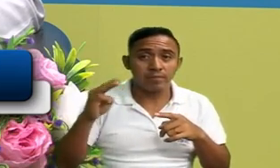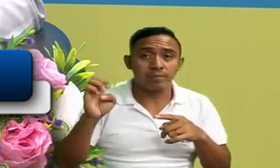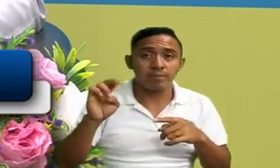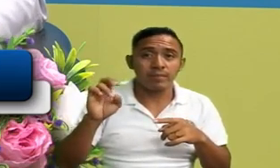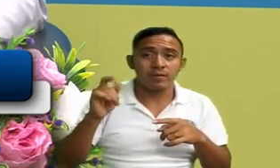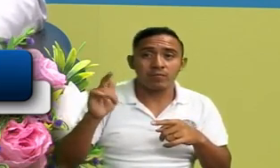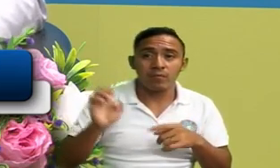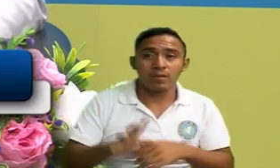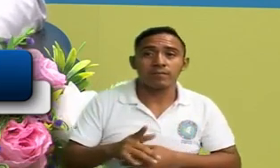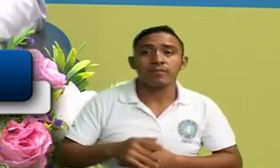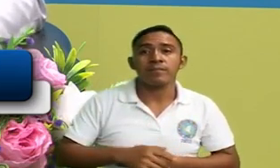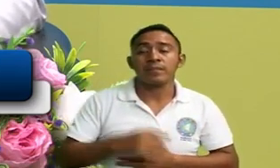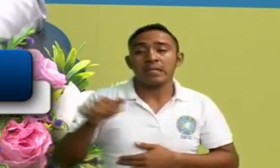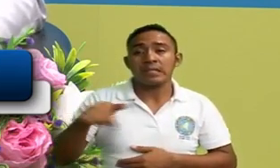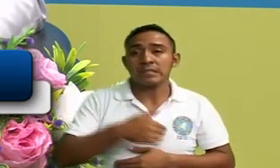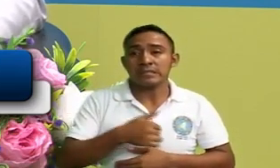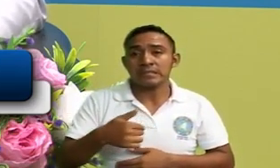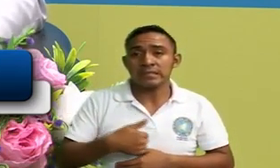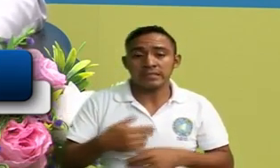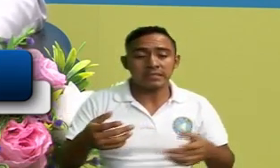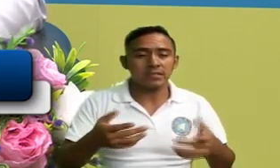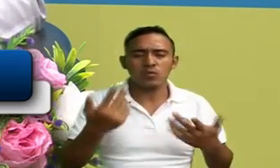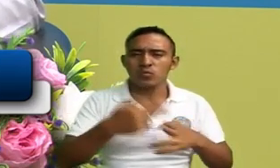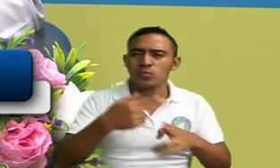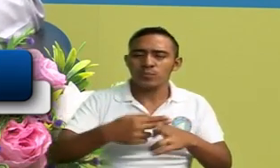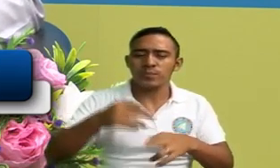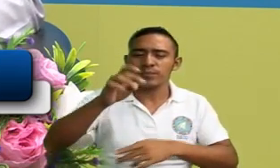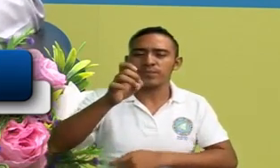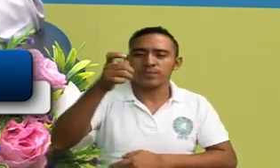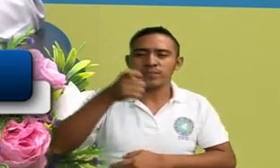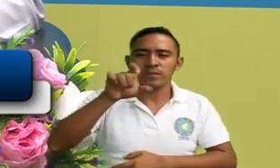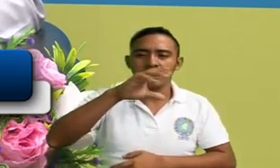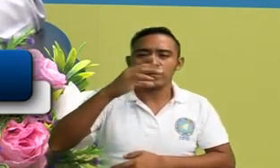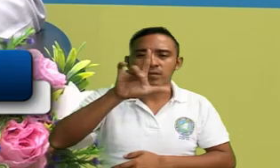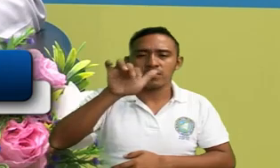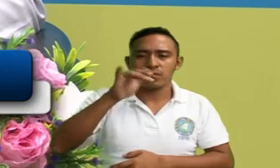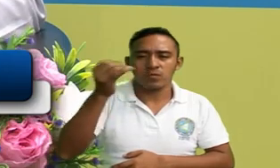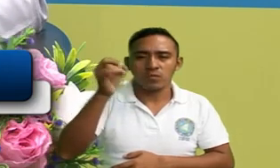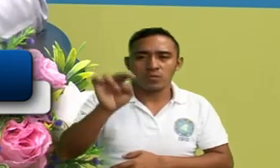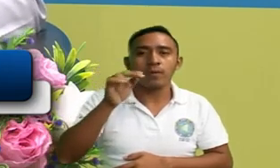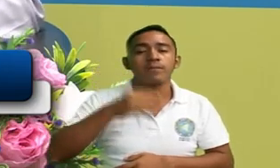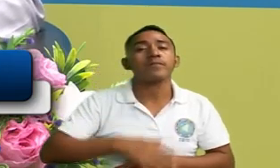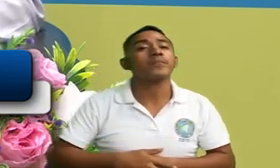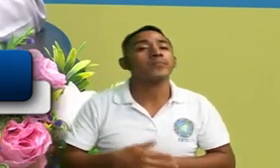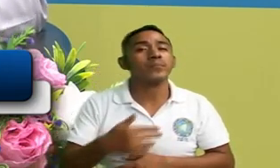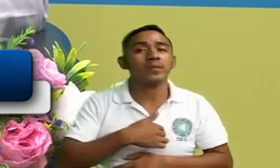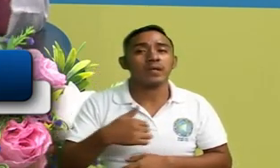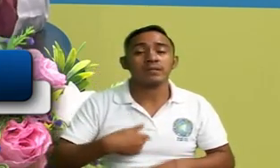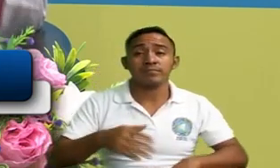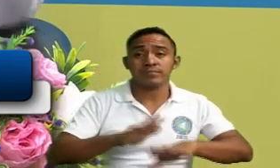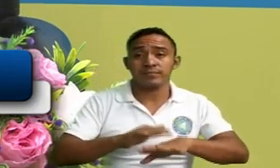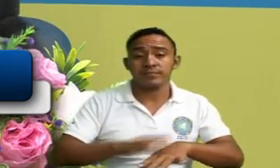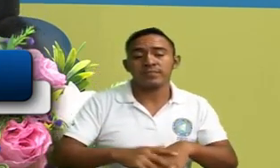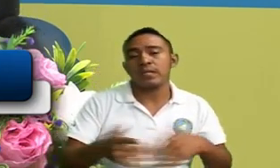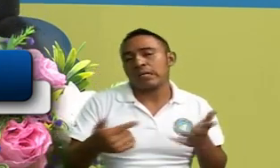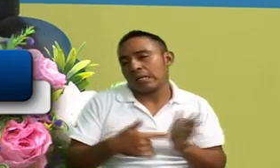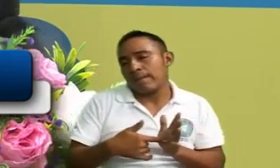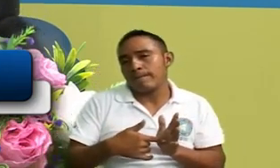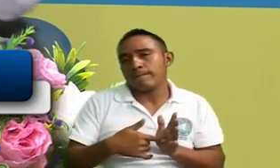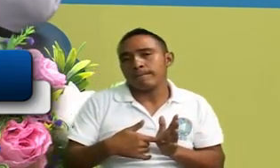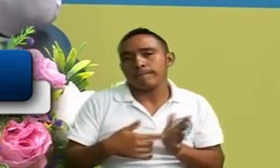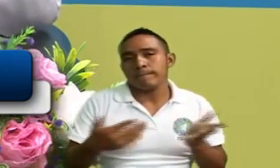diagnóstico es por exclusión. Entonces, exclusión significa que uno hace o le pide a la paciente, por ejemplo,